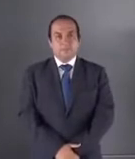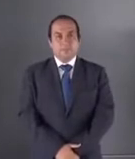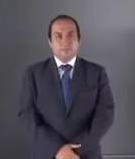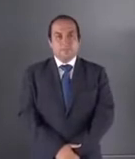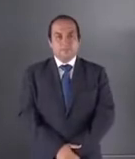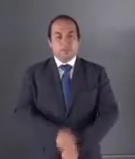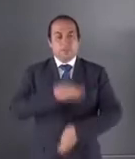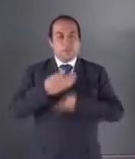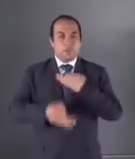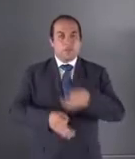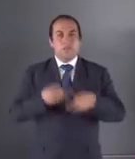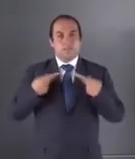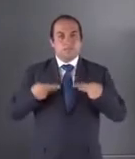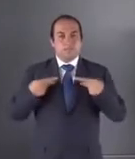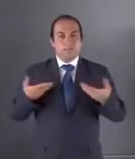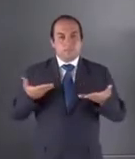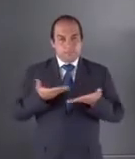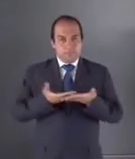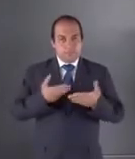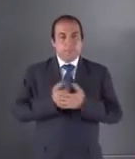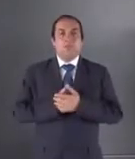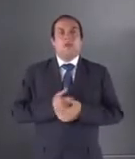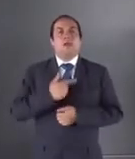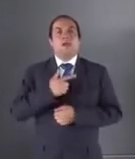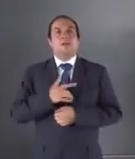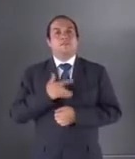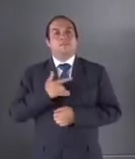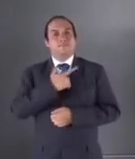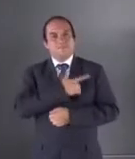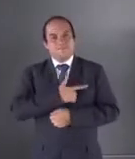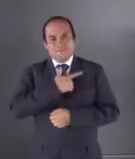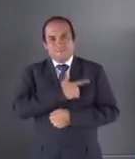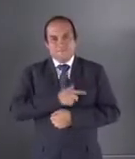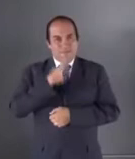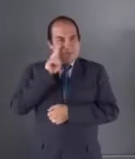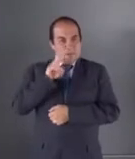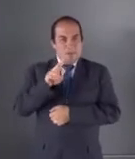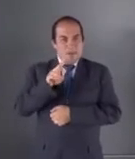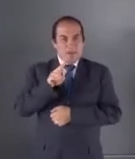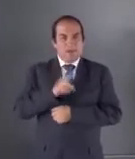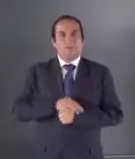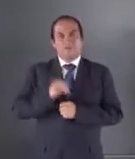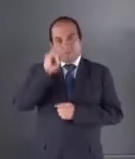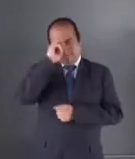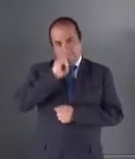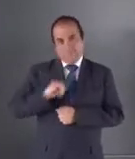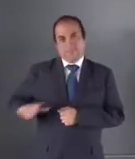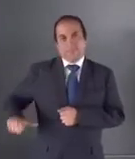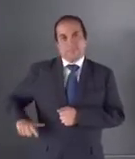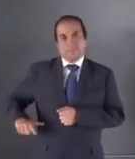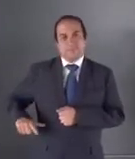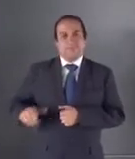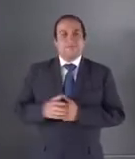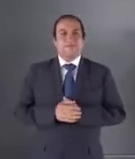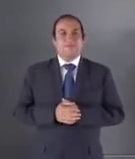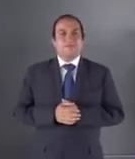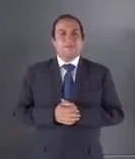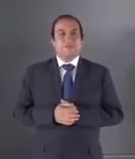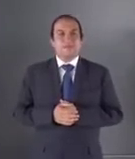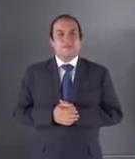a todos los presentes. Nos da mucho gusto ver a nuestra jefa de gobierno,